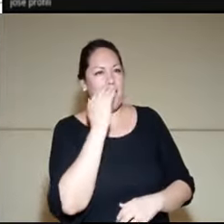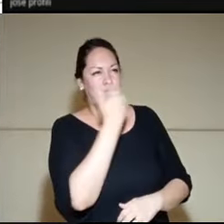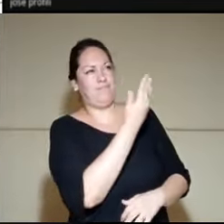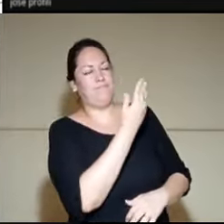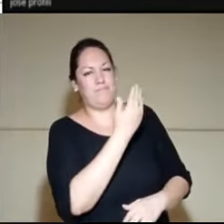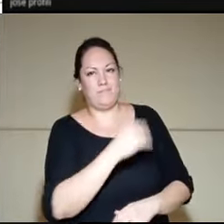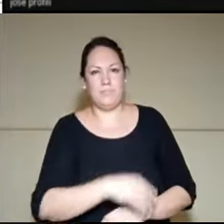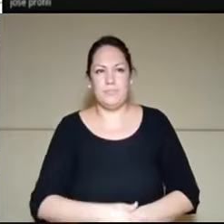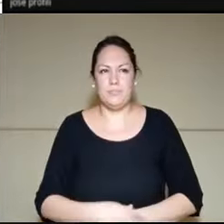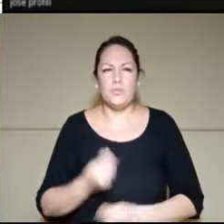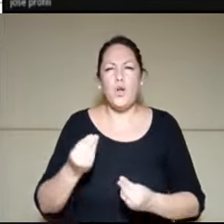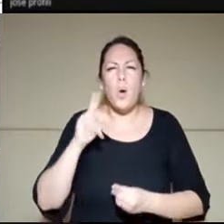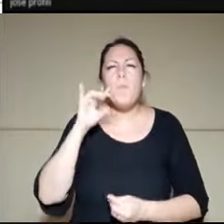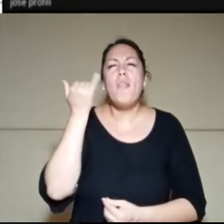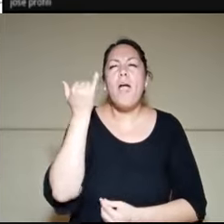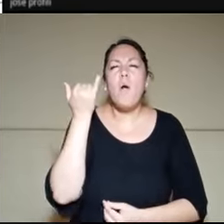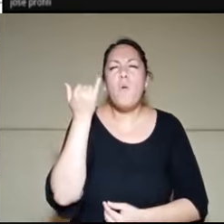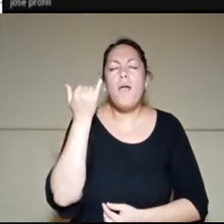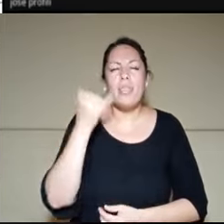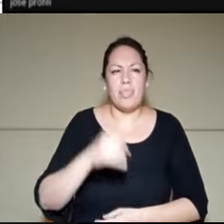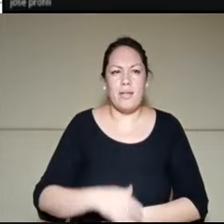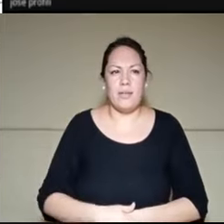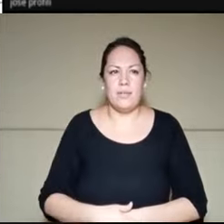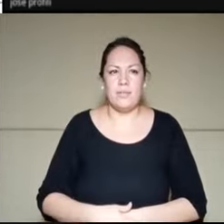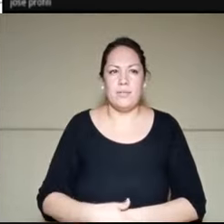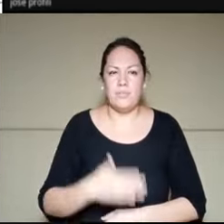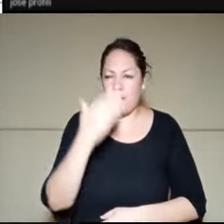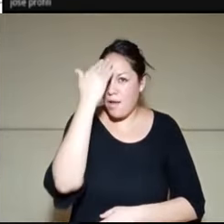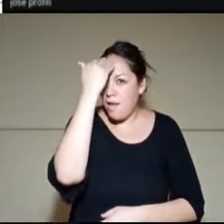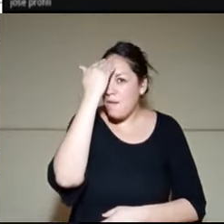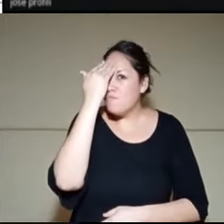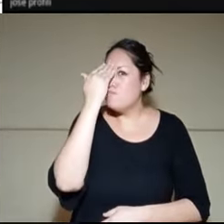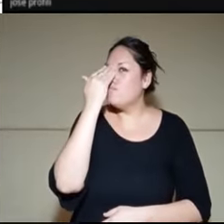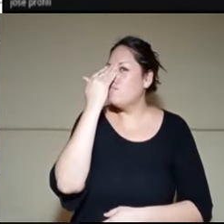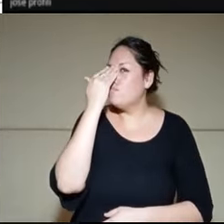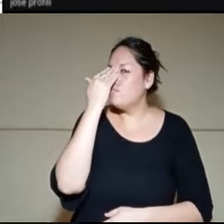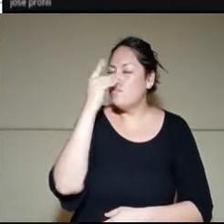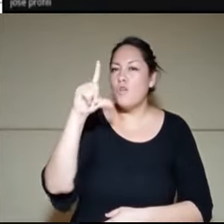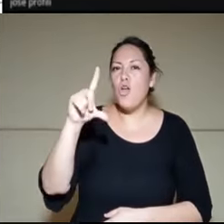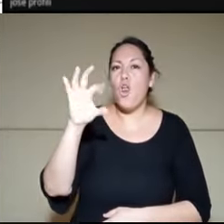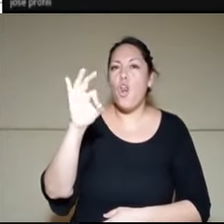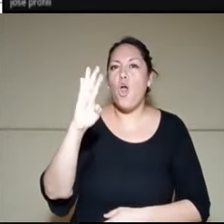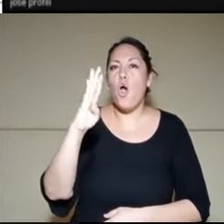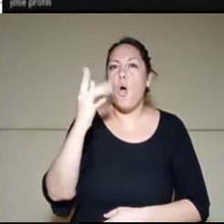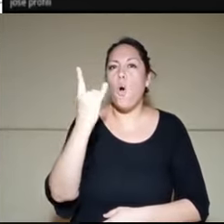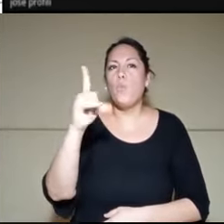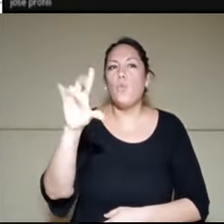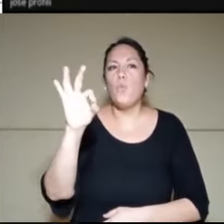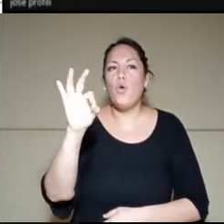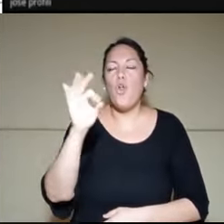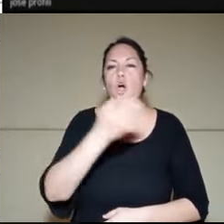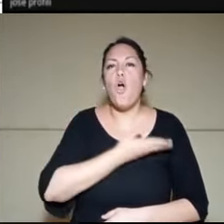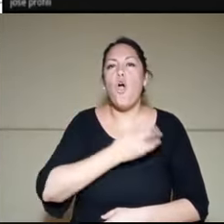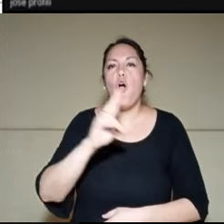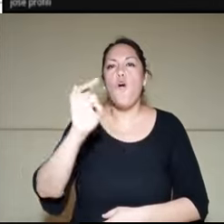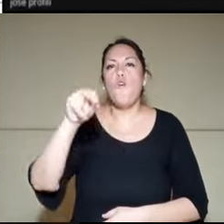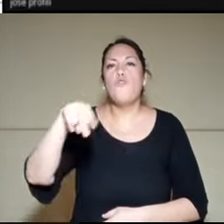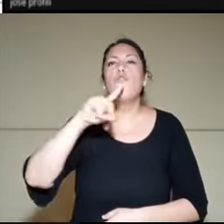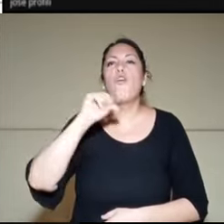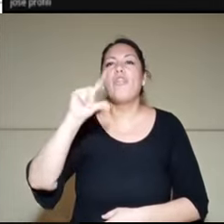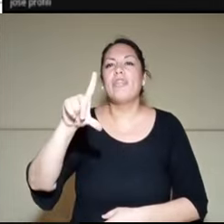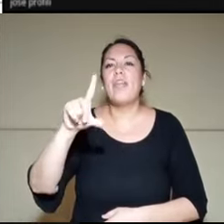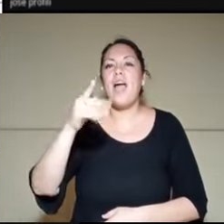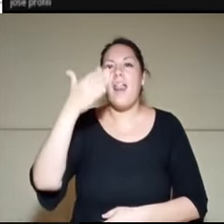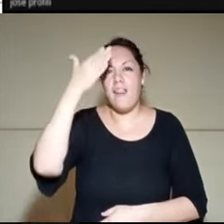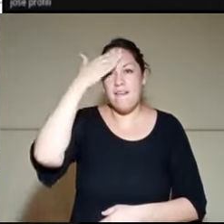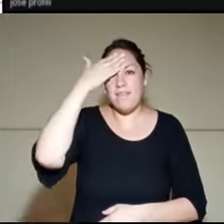para allá. Fíjense, ¿y cómo me doy cuenta? Porque tengo esta prominencia que se llama lóbulo frontal, ¿ah? Que